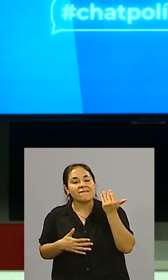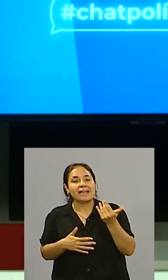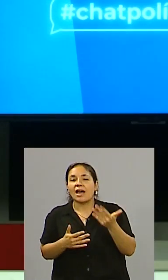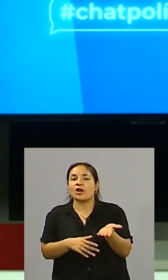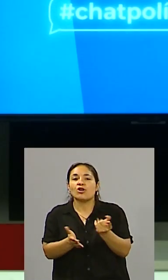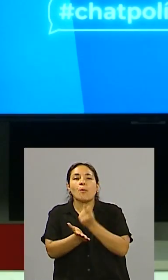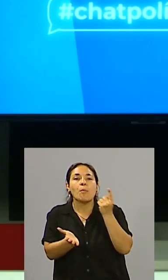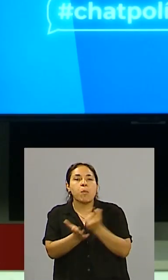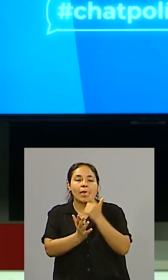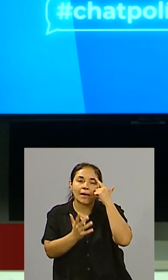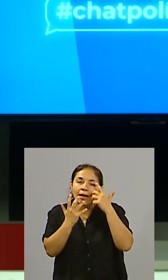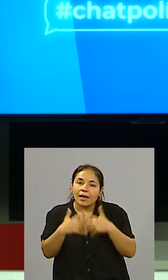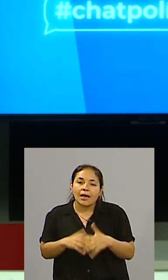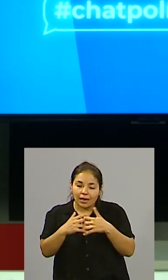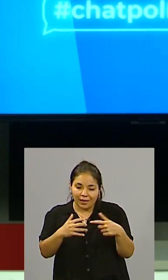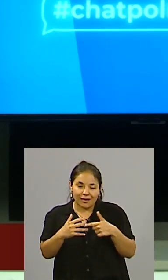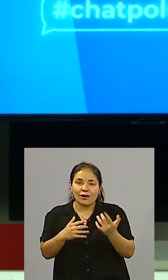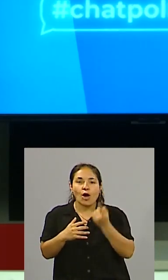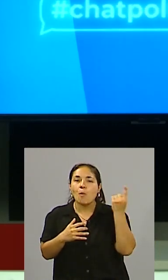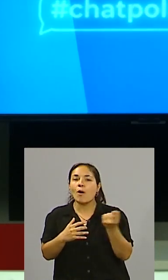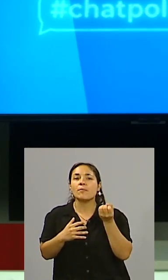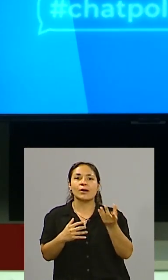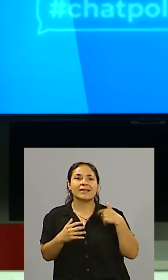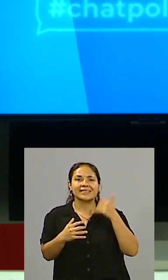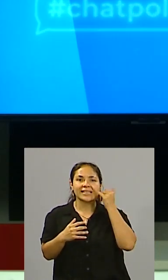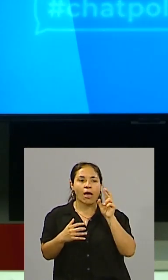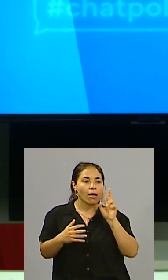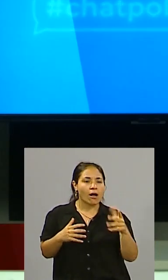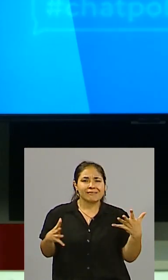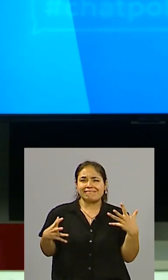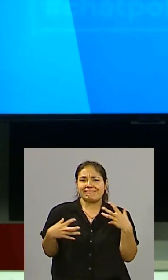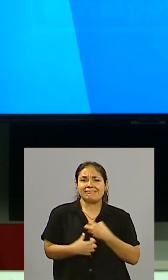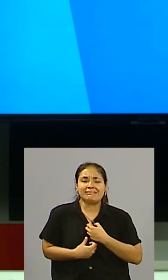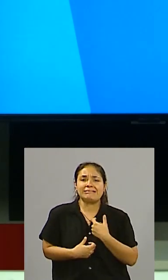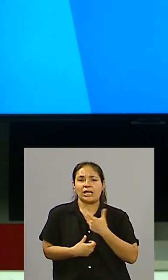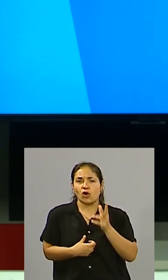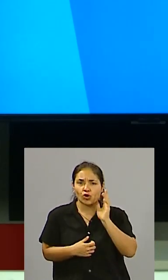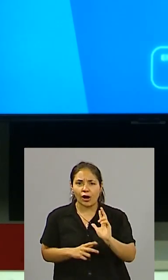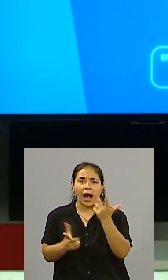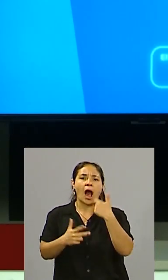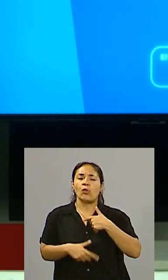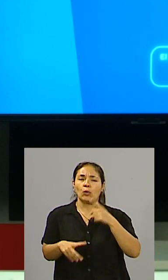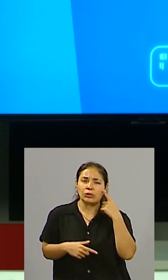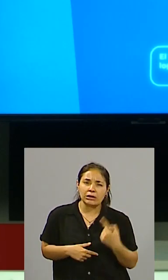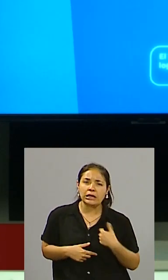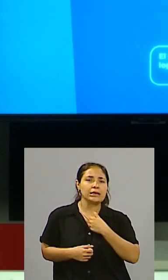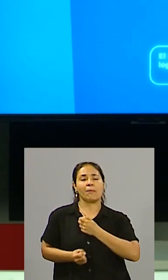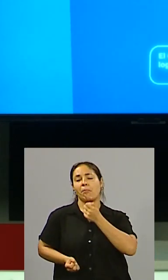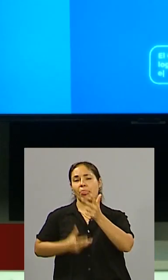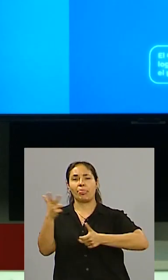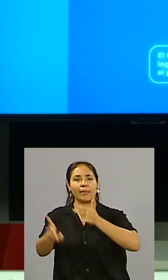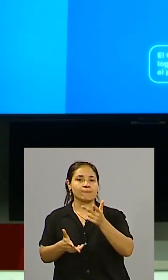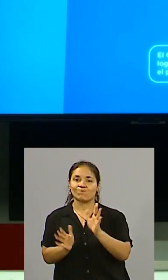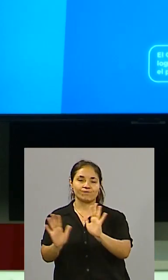Porque estamos todos como sociedad conmocionados por un hecho de inseguridad vinculado con un joven y entonces sí. creo que no nos